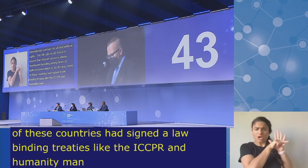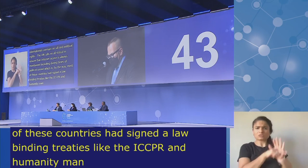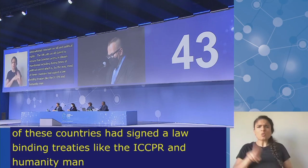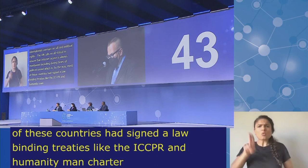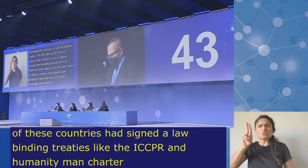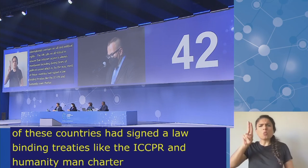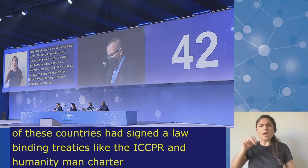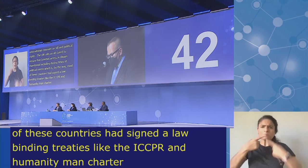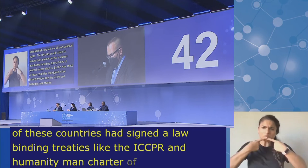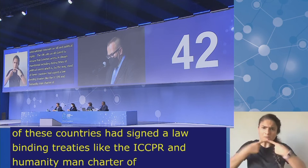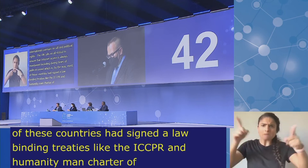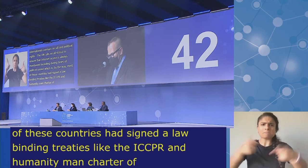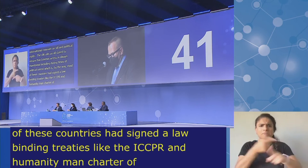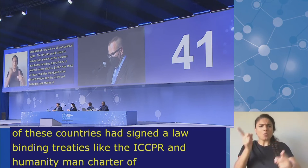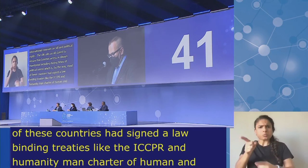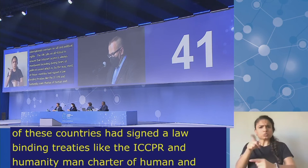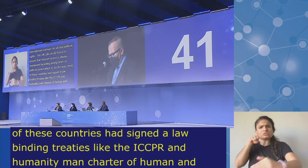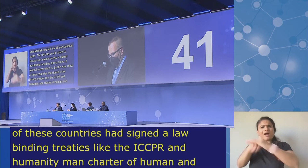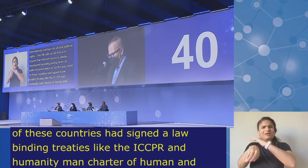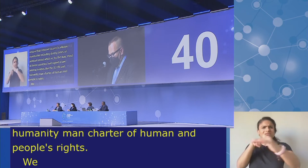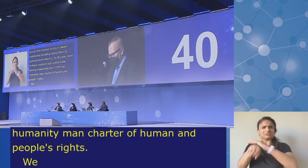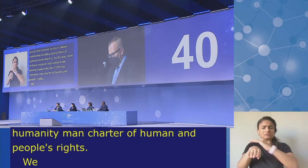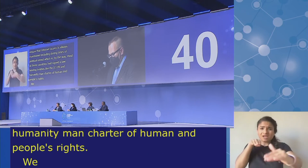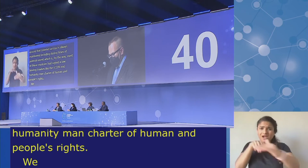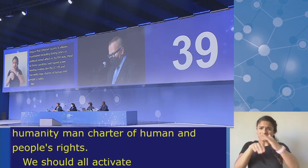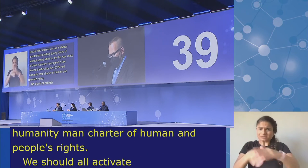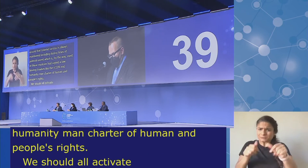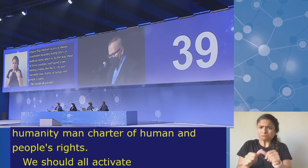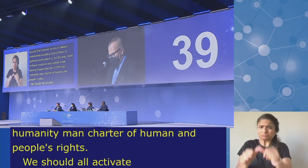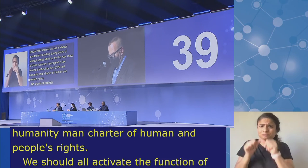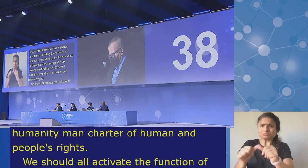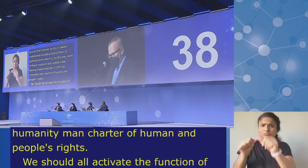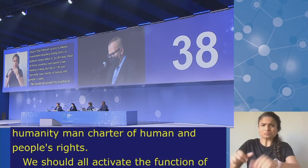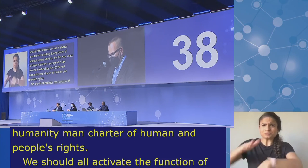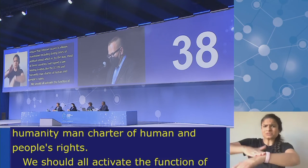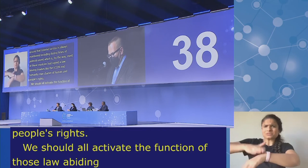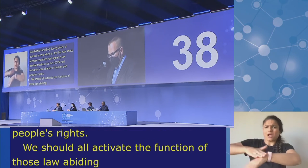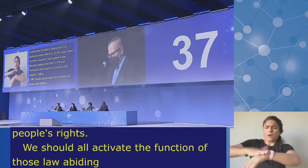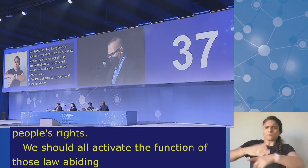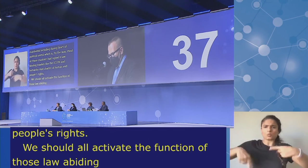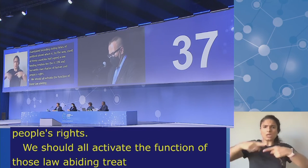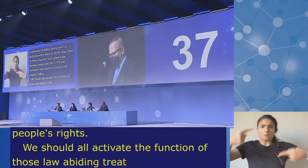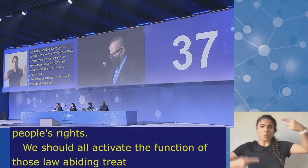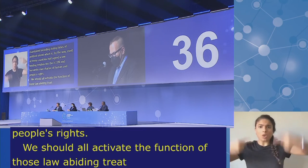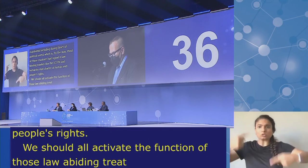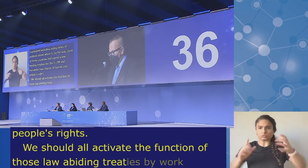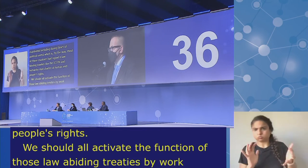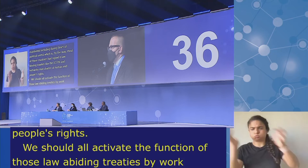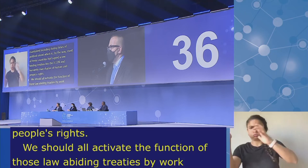países a evitar este tipo de acciones. y esperamos que